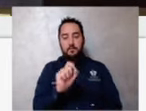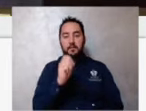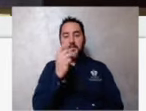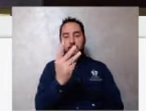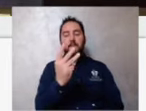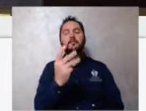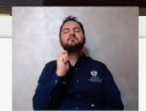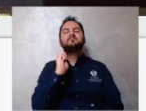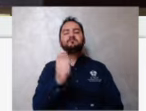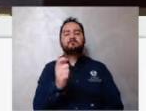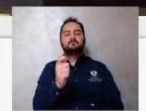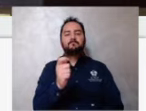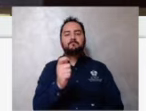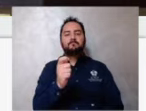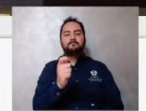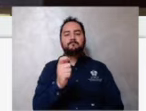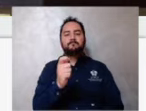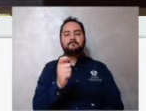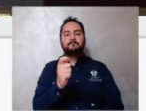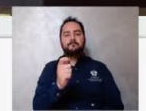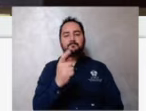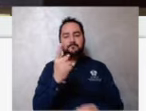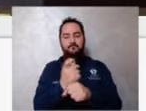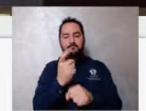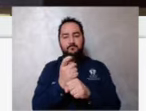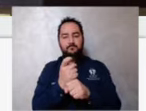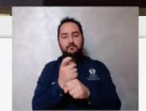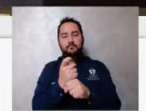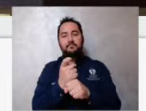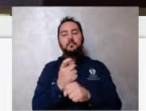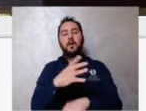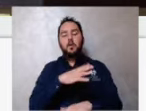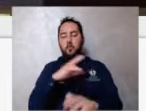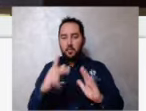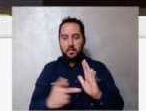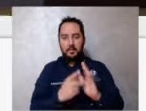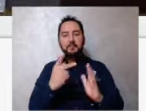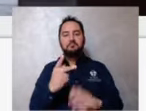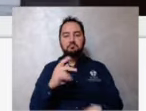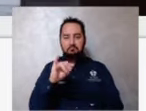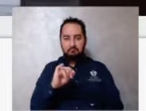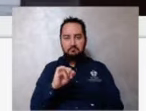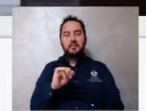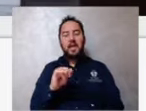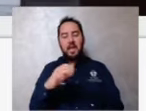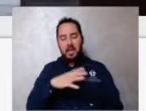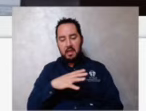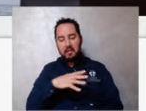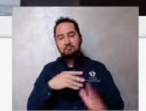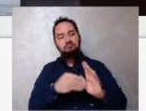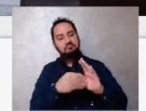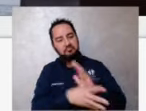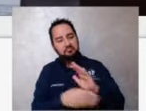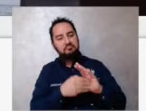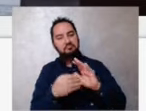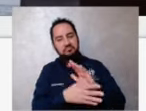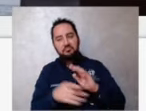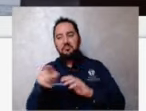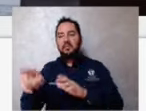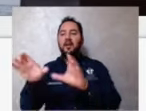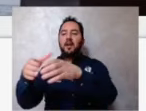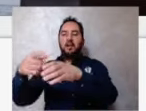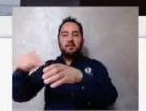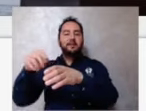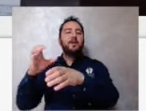JDC-21/2023, se determina lo siguiente. Primero, se reitera la existencia de las omisiones atribuidas al Congreso del Estado de